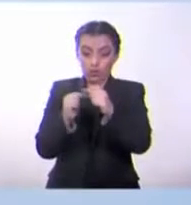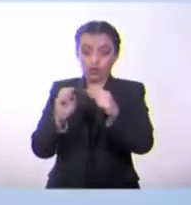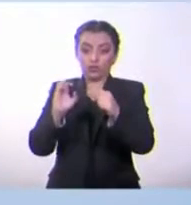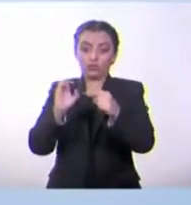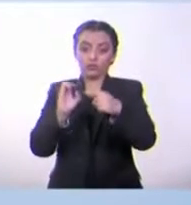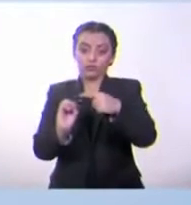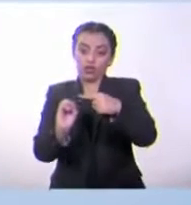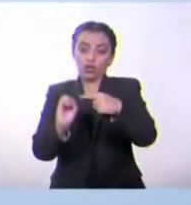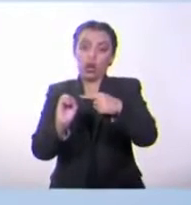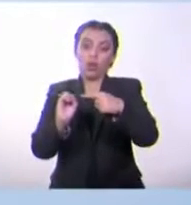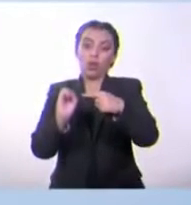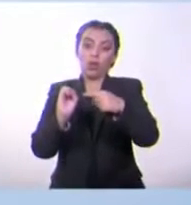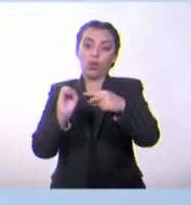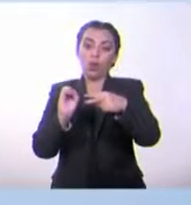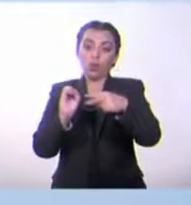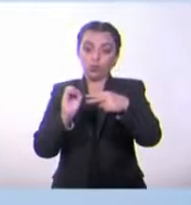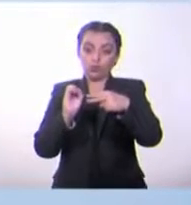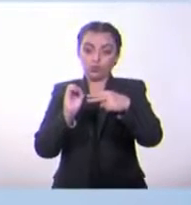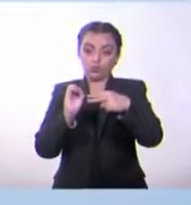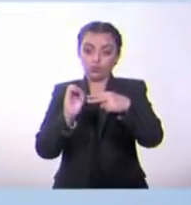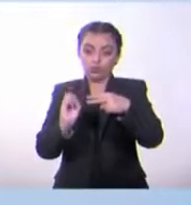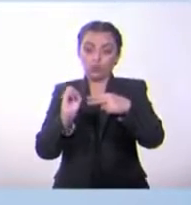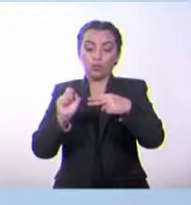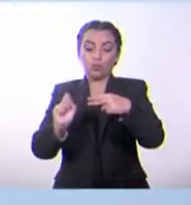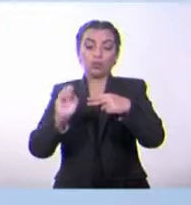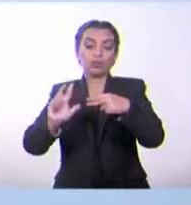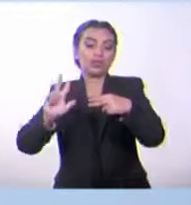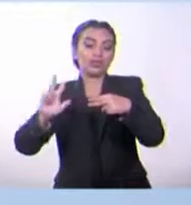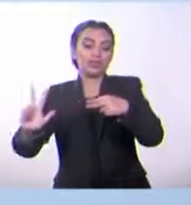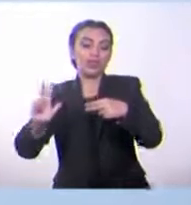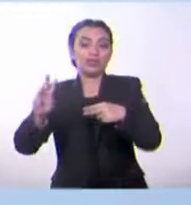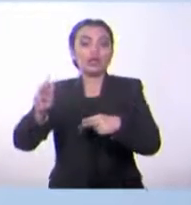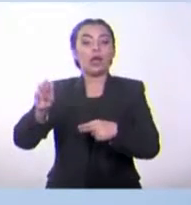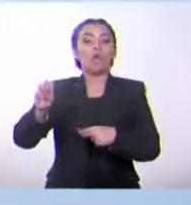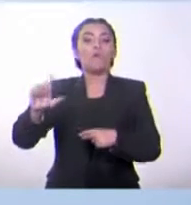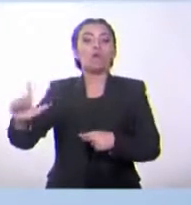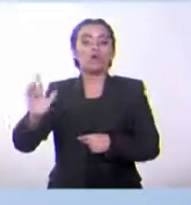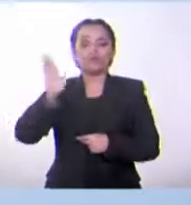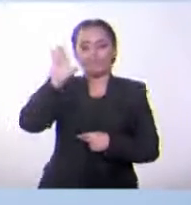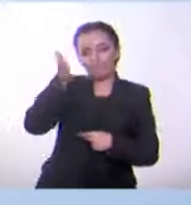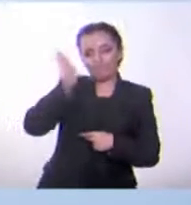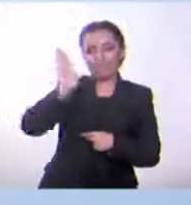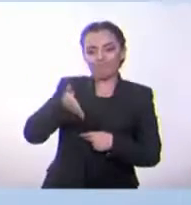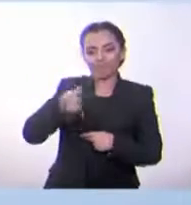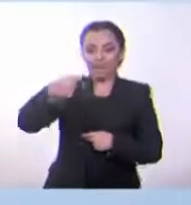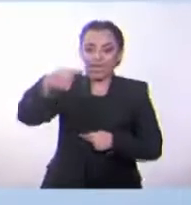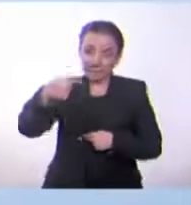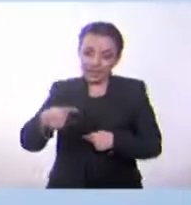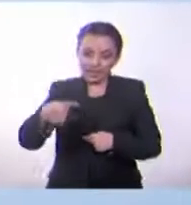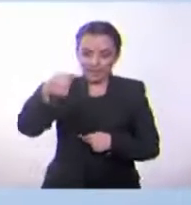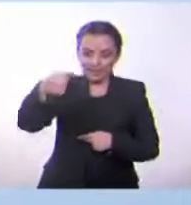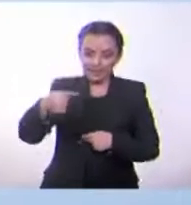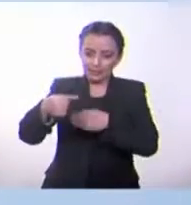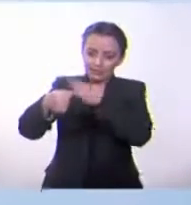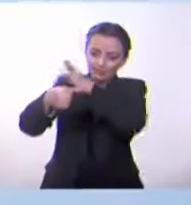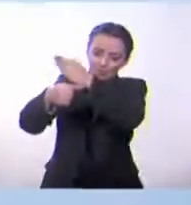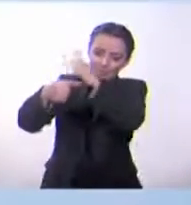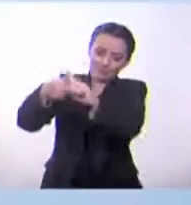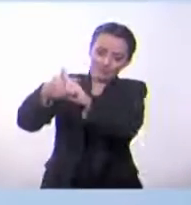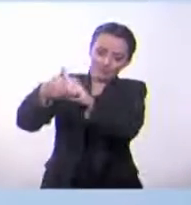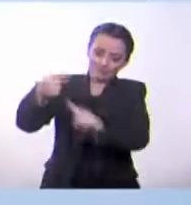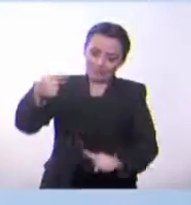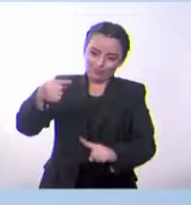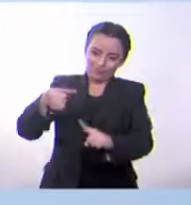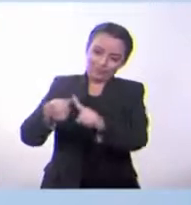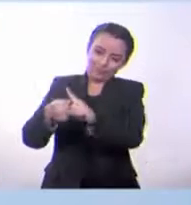mol. Aquí eliminamos los gramos y nos quedan los moles. Ahora que ya conocemos los moles,